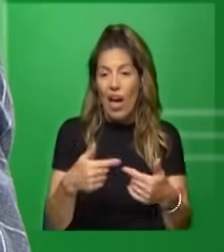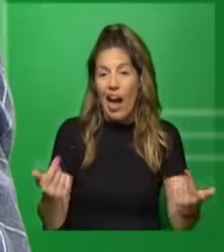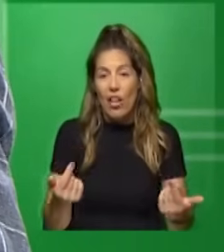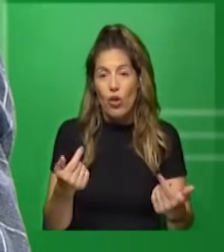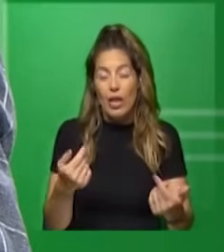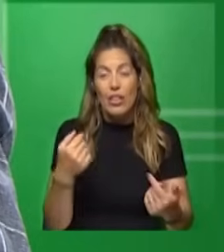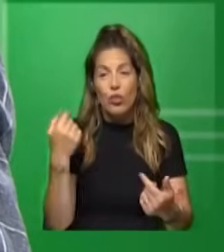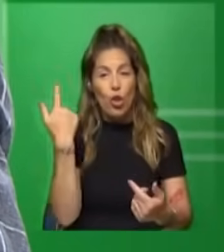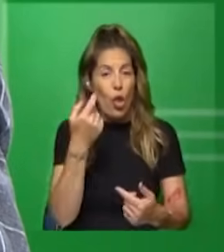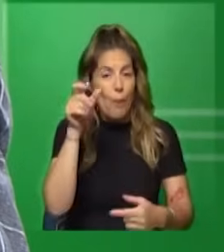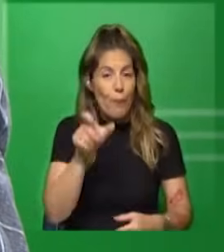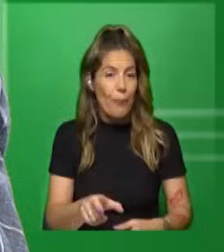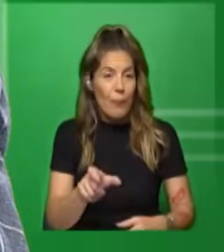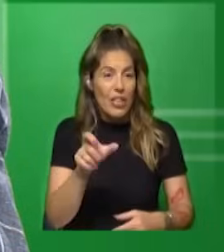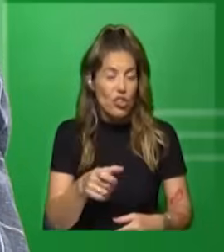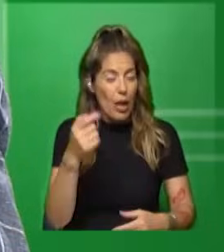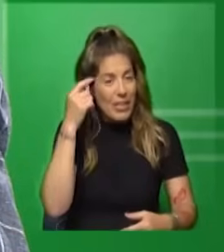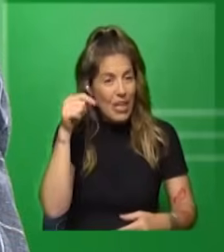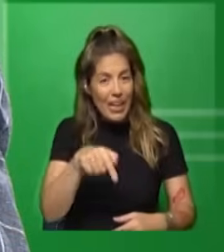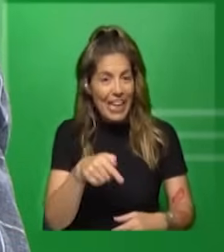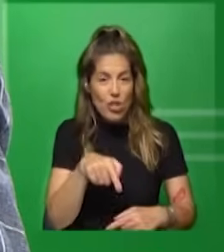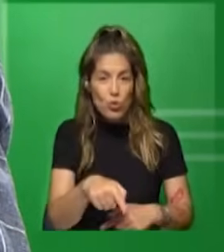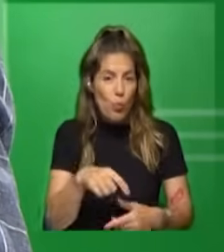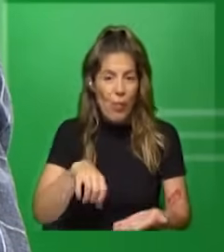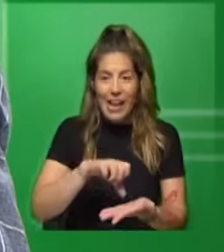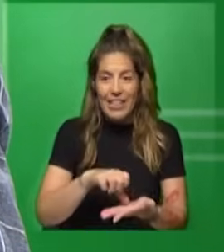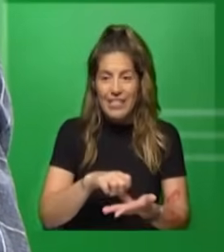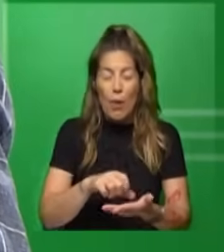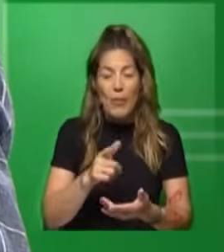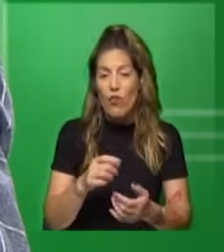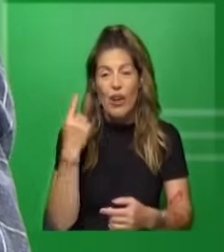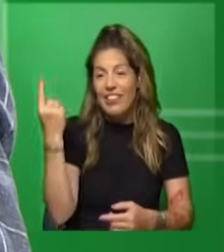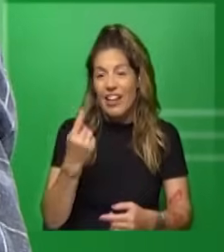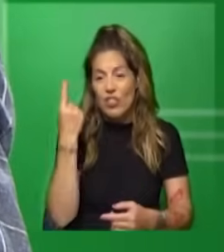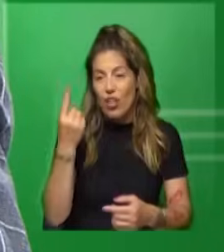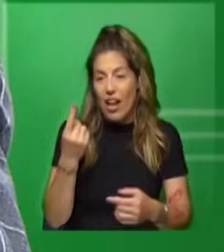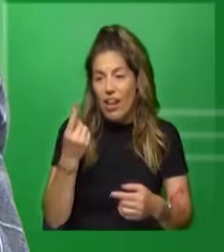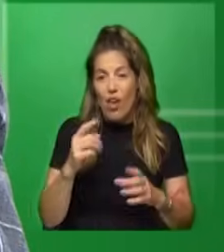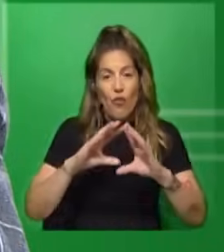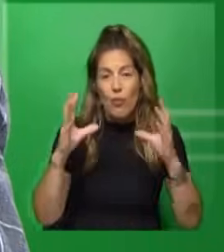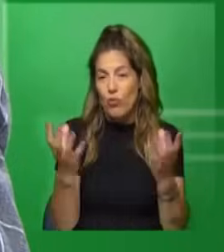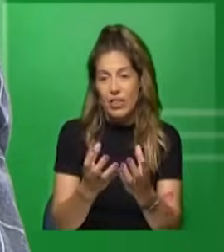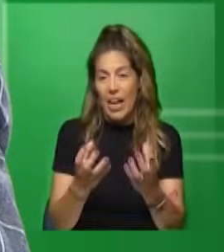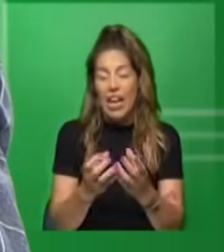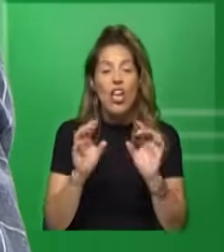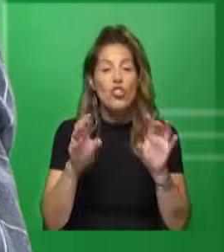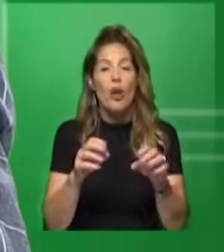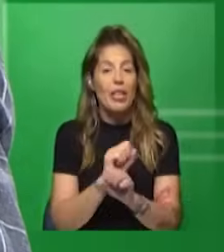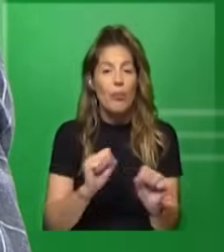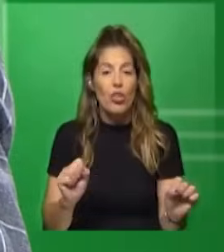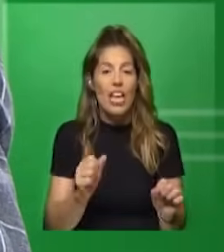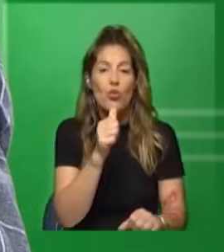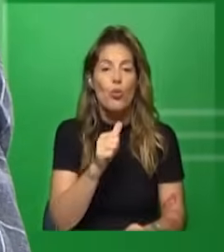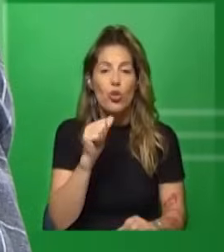doméstico adquirió escala internacional y que por lo tanto incluso ese fenómeno solo podía ser resuelto a escala planetaria,